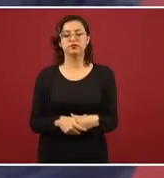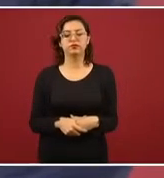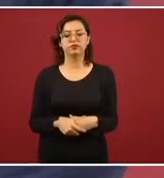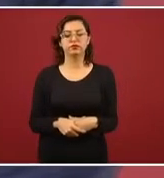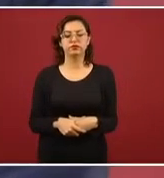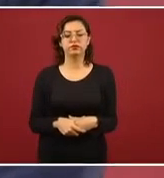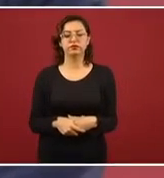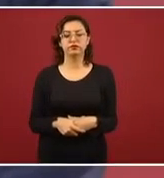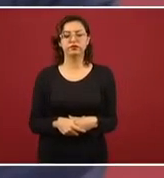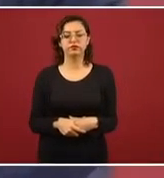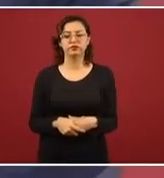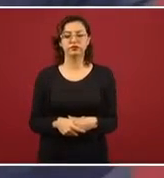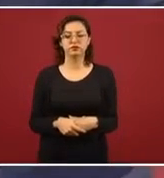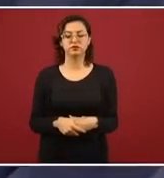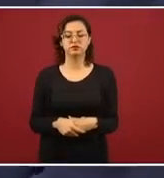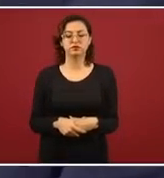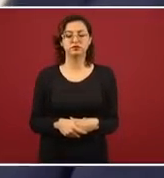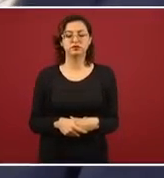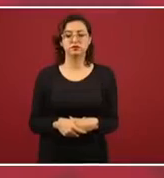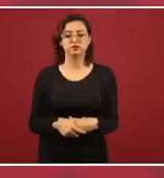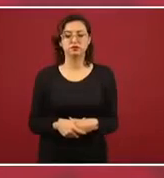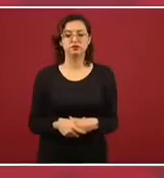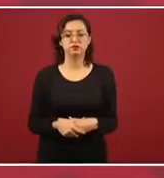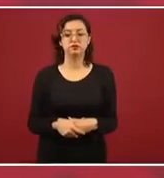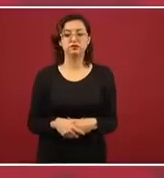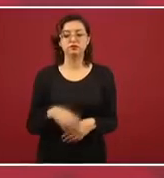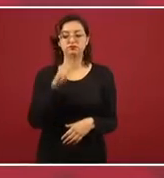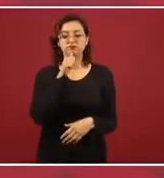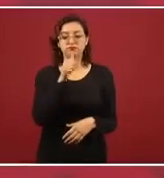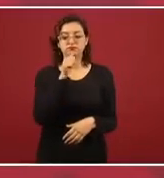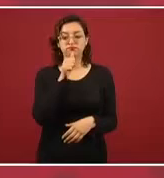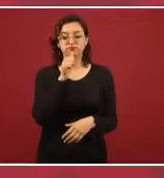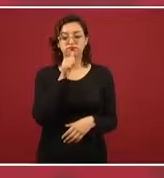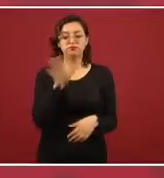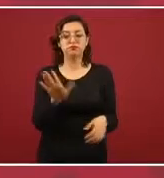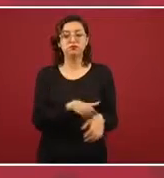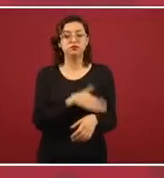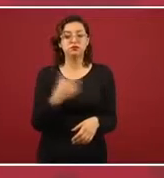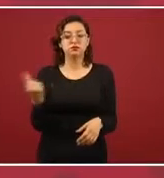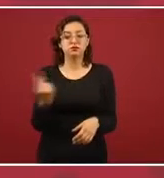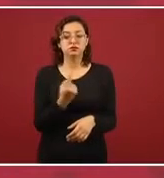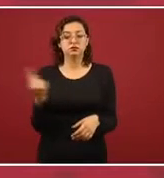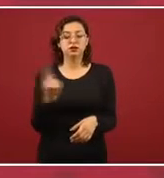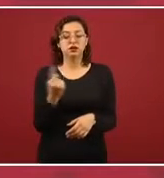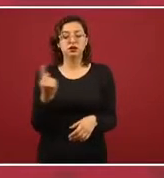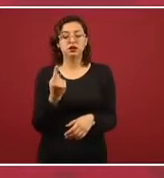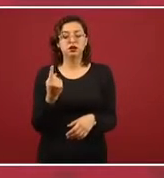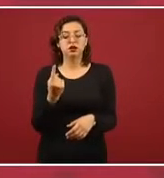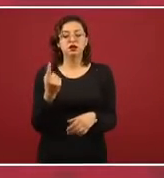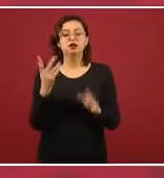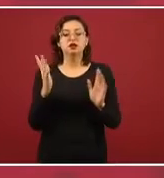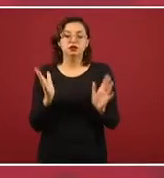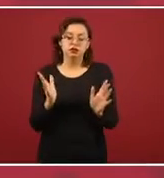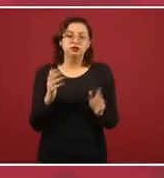Todavía no lo queremos hacer porque queremos que estén